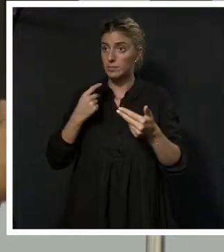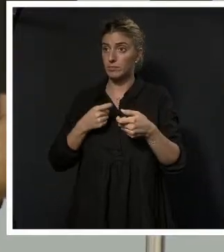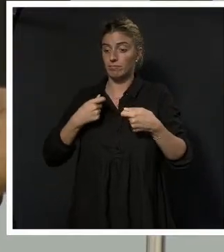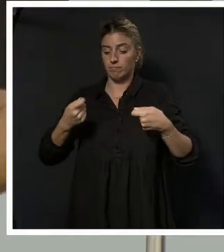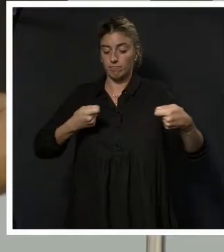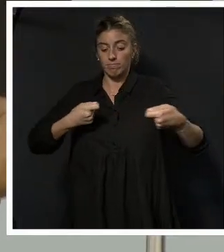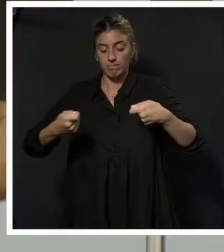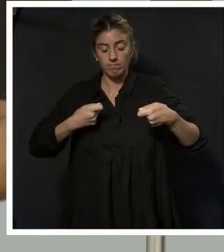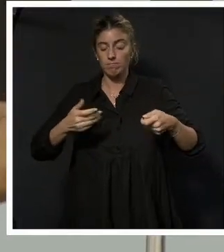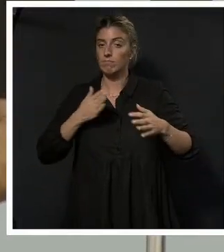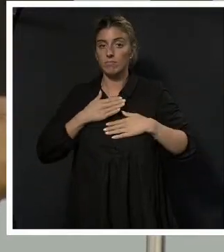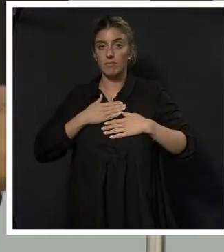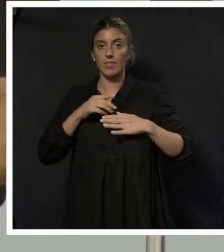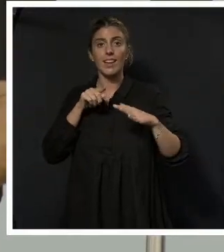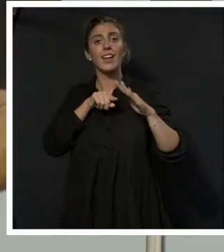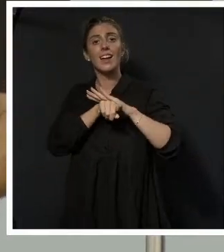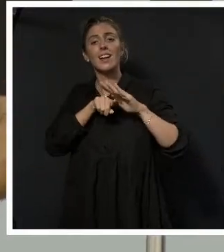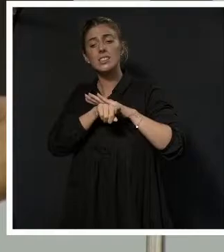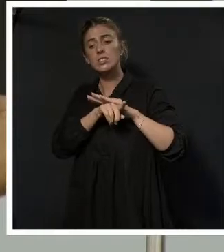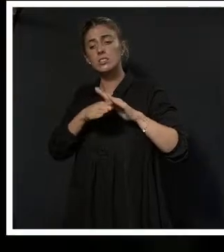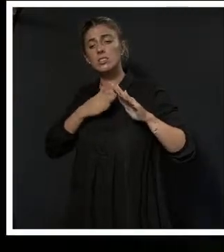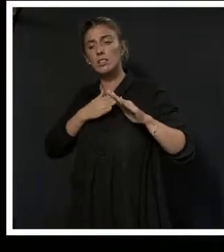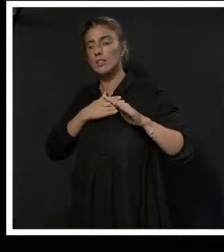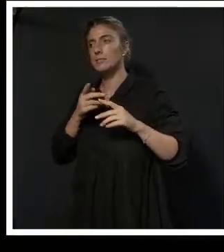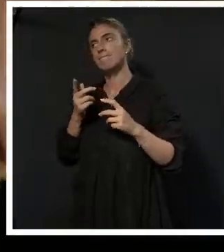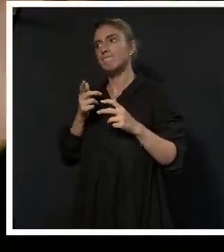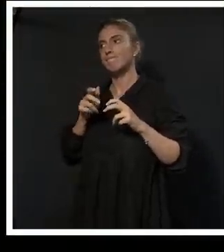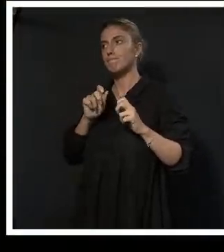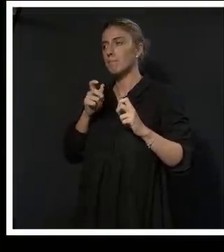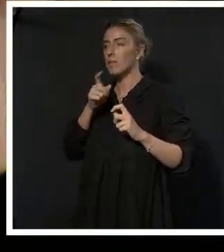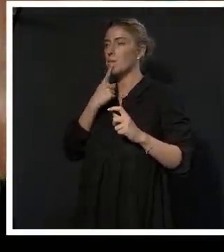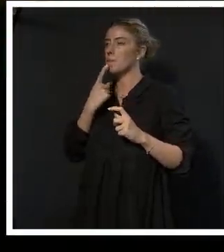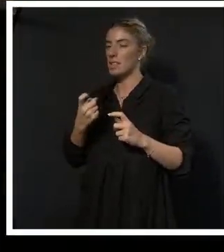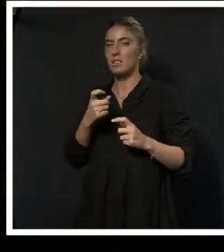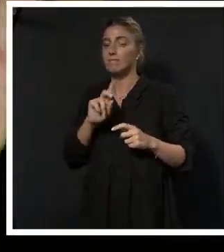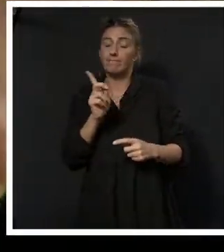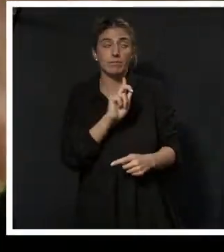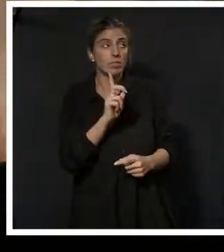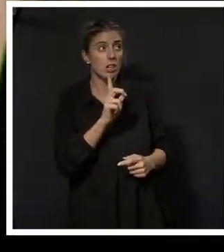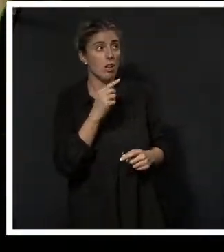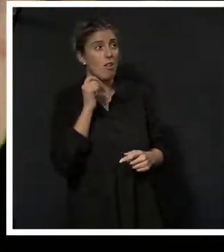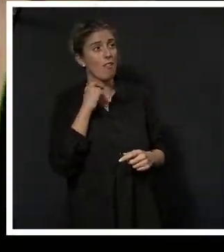como que tema de gestión que parece que nunca nunca